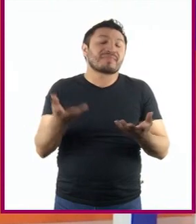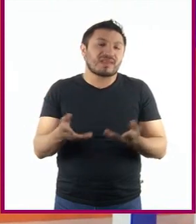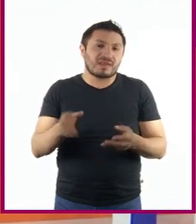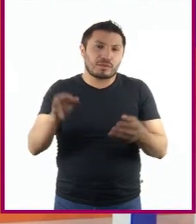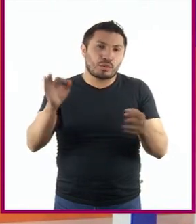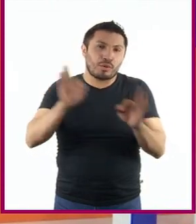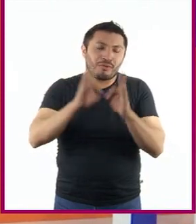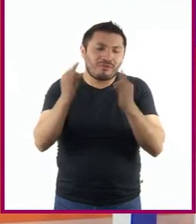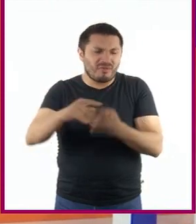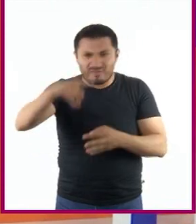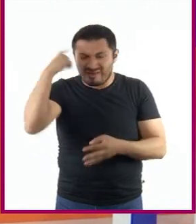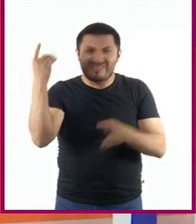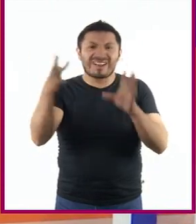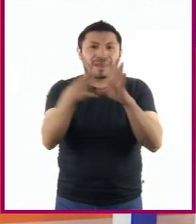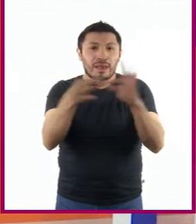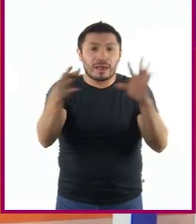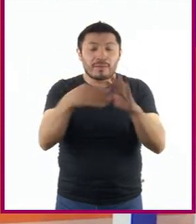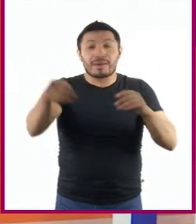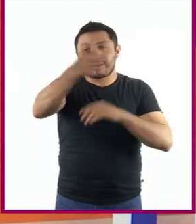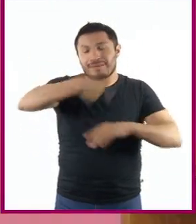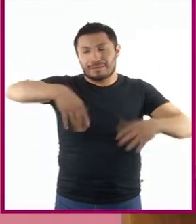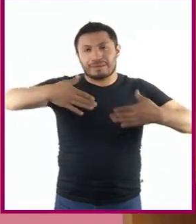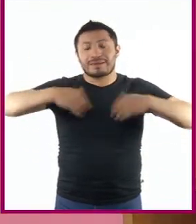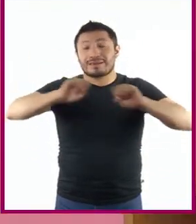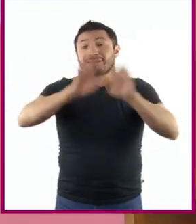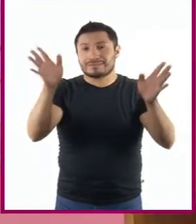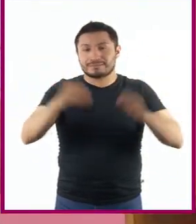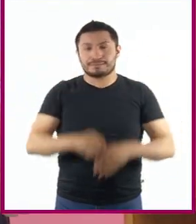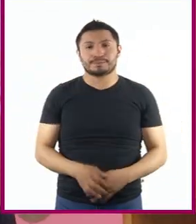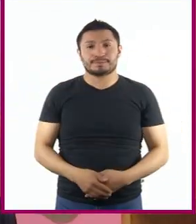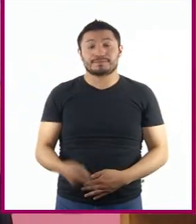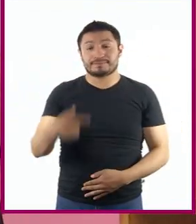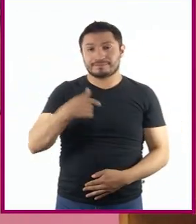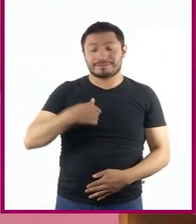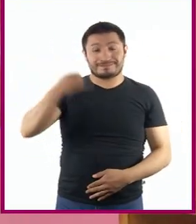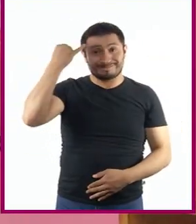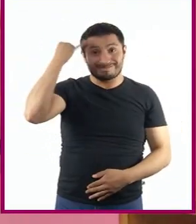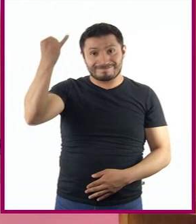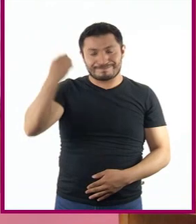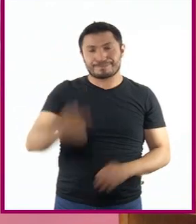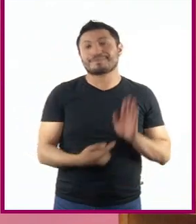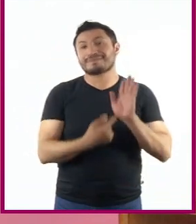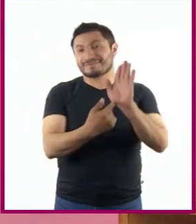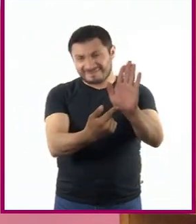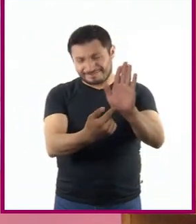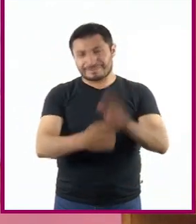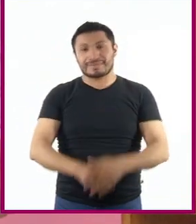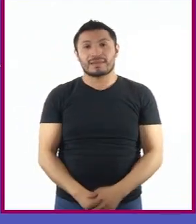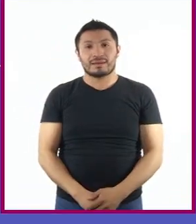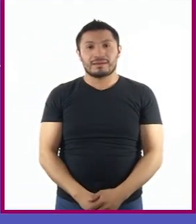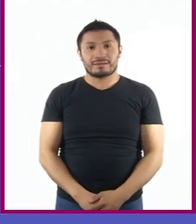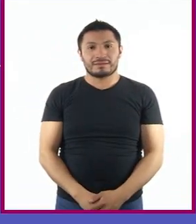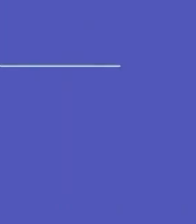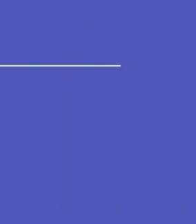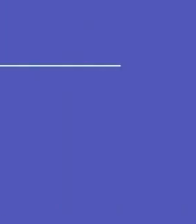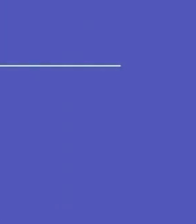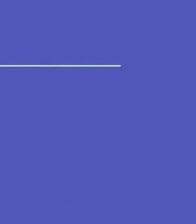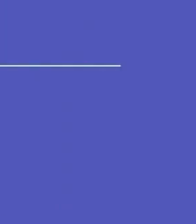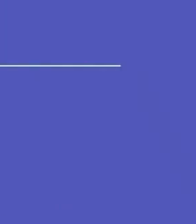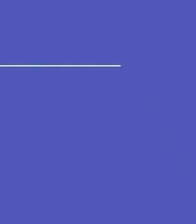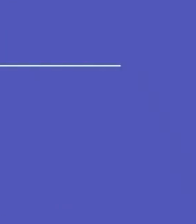similar para que sea más comprensible. Se me acaba de ocurrir una. A ver qué le parece.